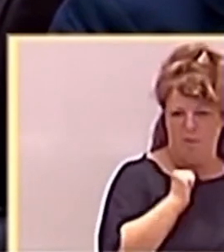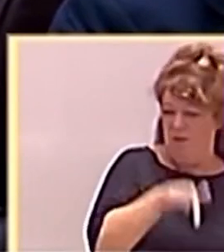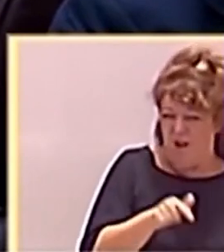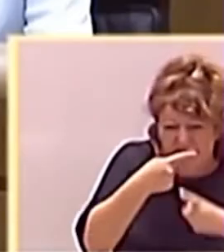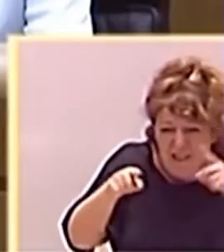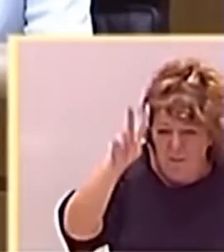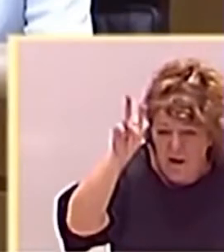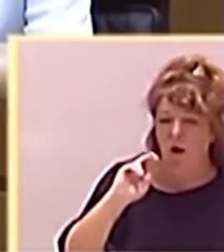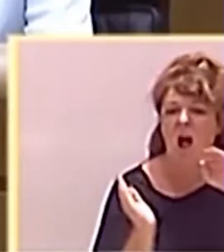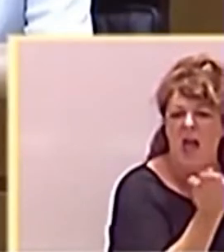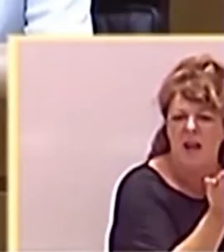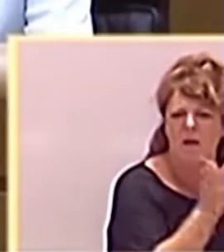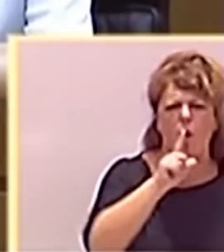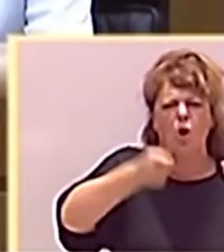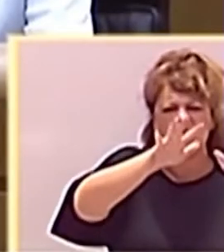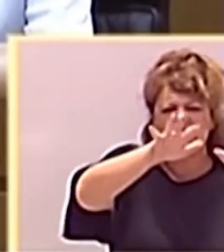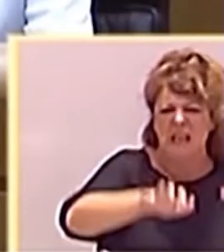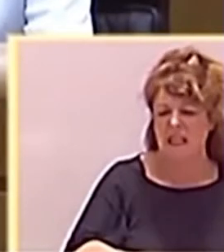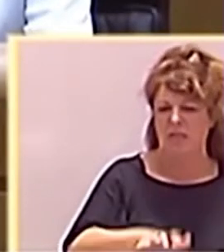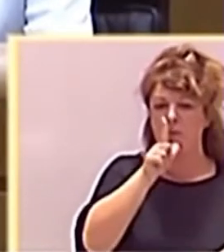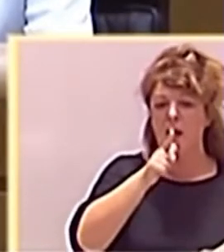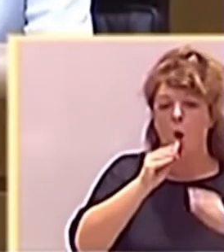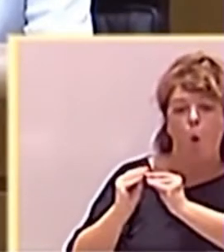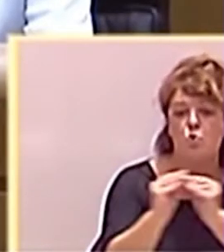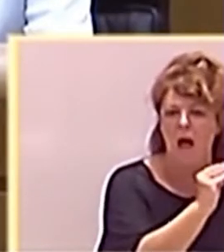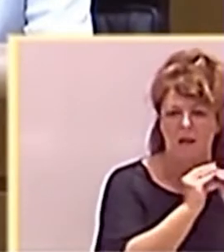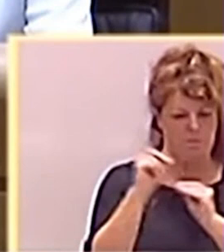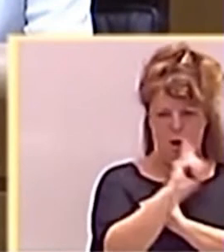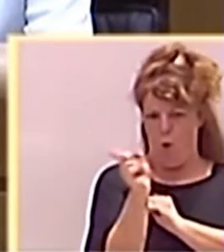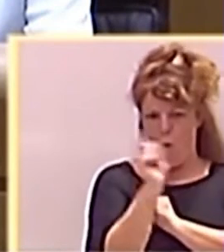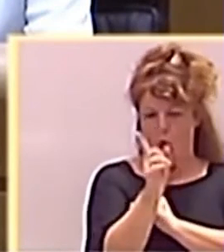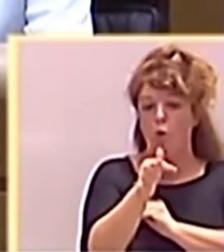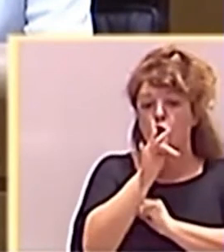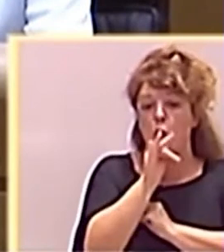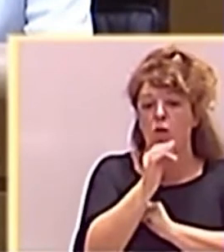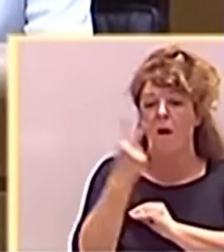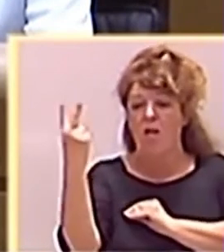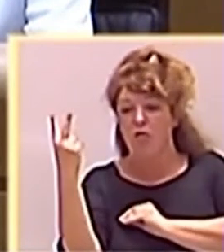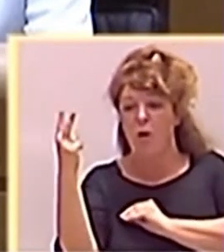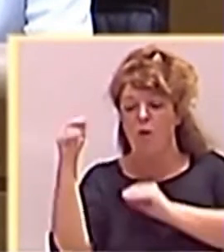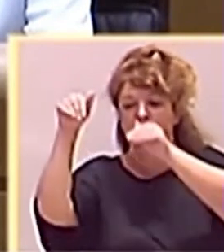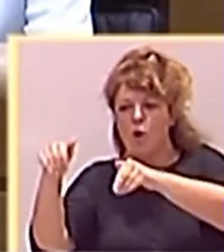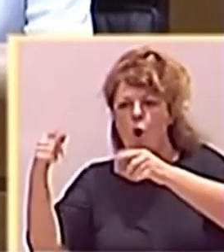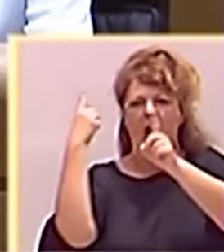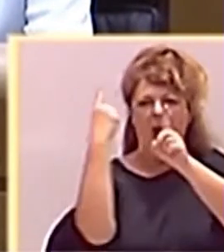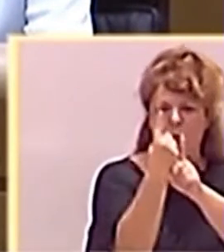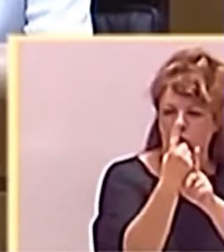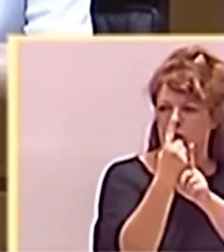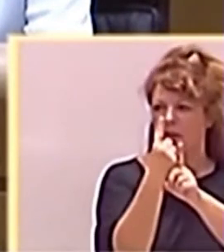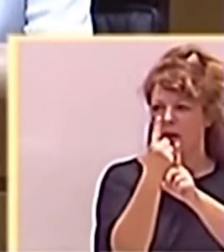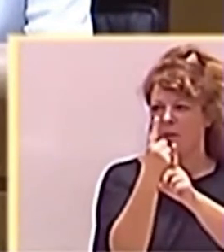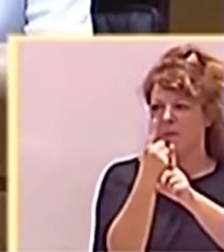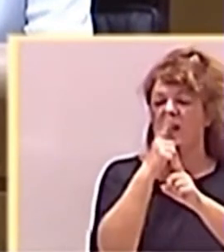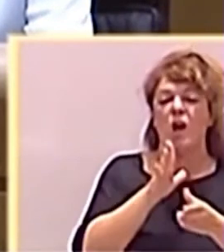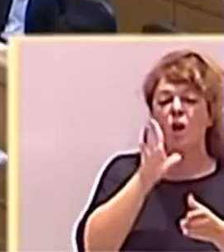estas características, con una sentencia que no es unánime, una sentencia con dos votos discrepantes, una